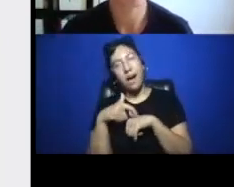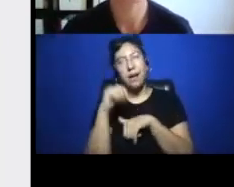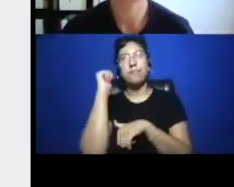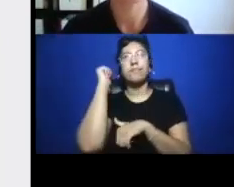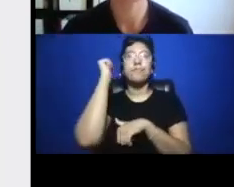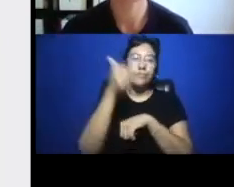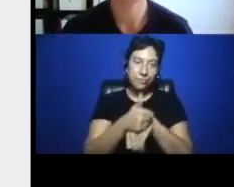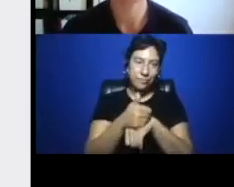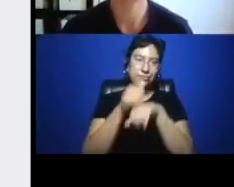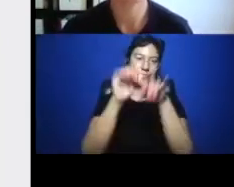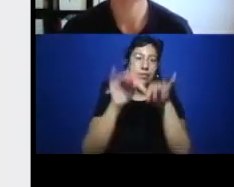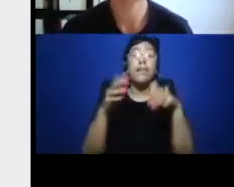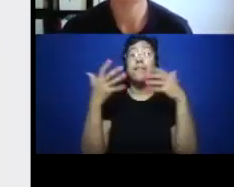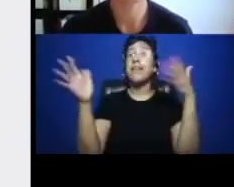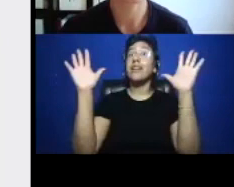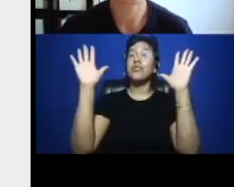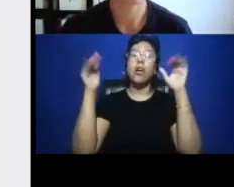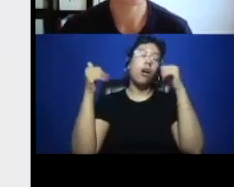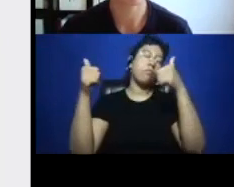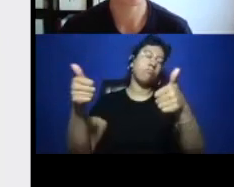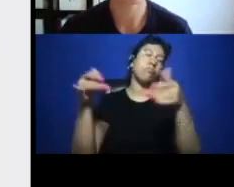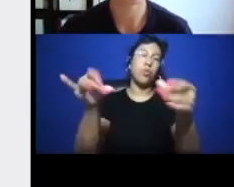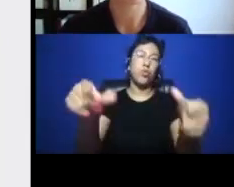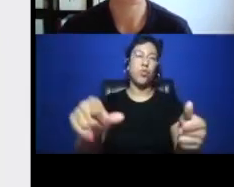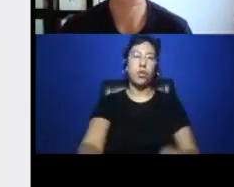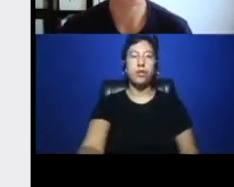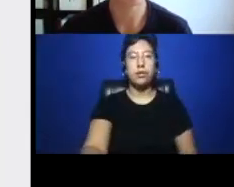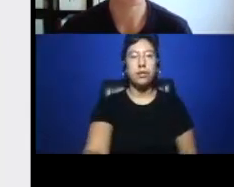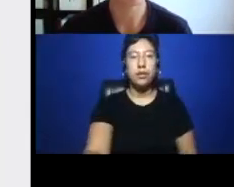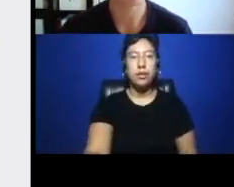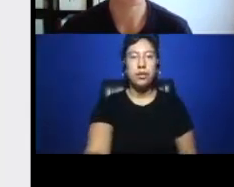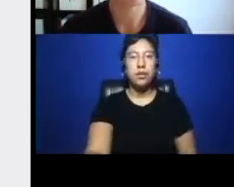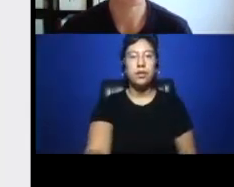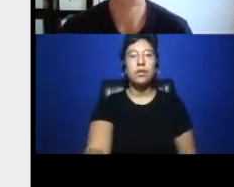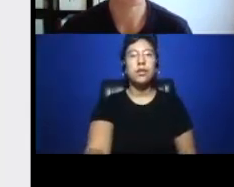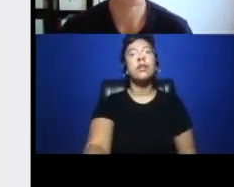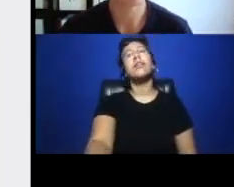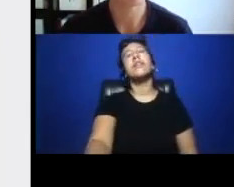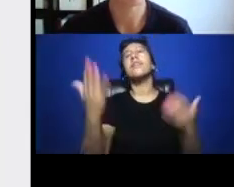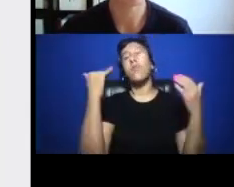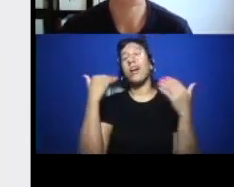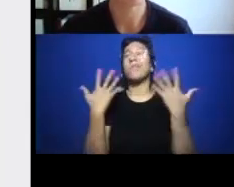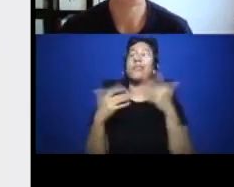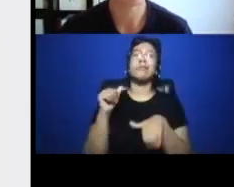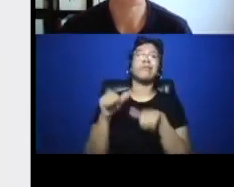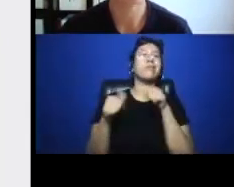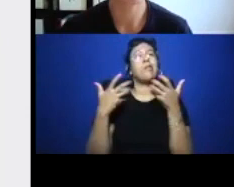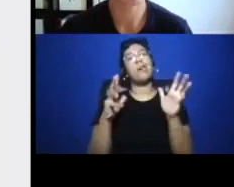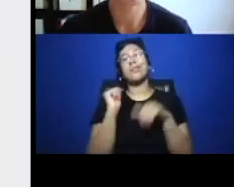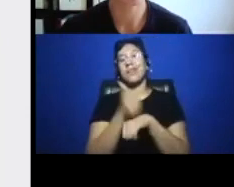también tomar el tiempo para instalarlo. Ya cuando uno lo hace, siento que eso es lo que me estaba parando,